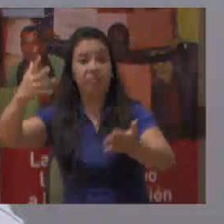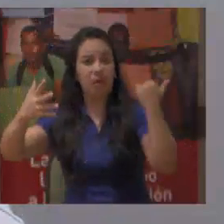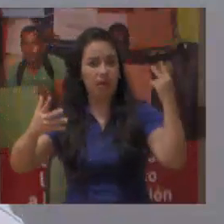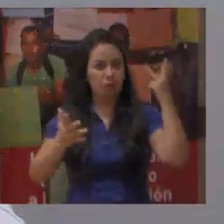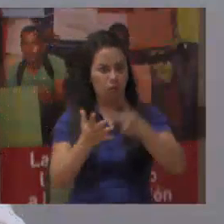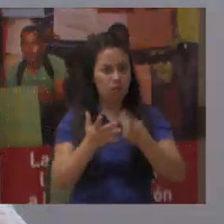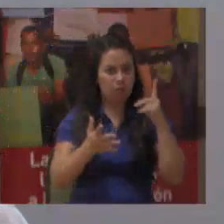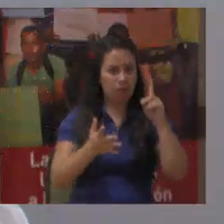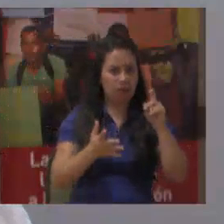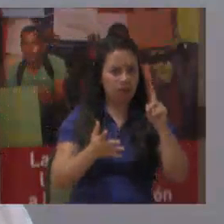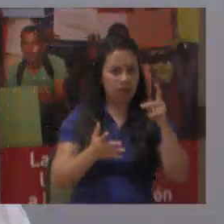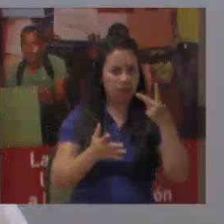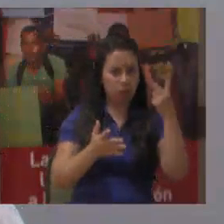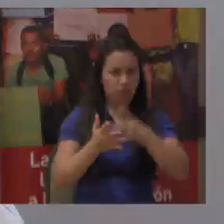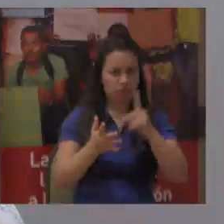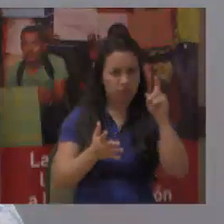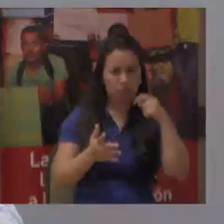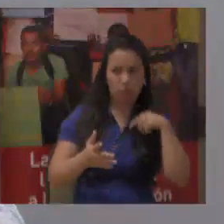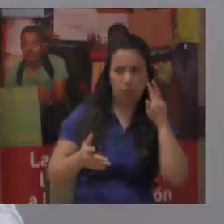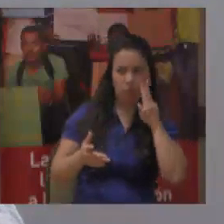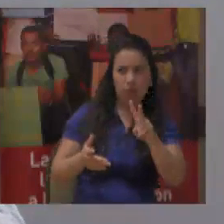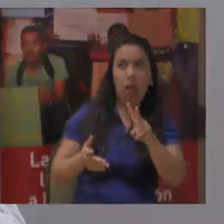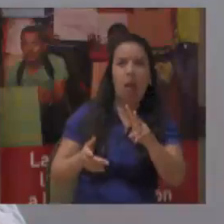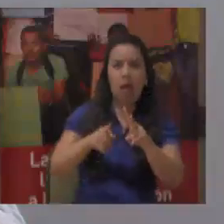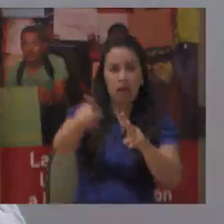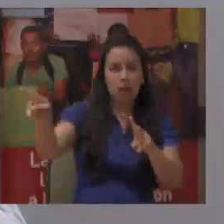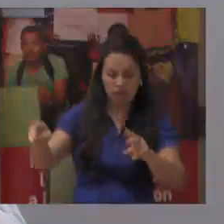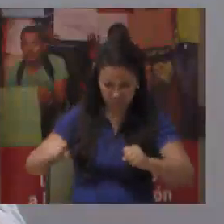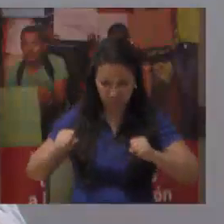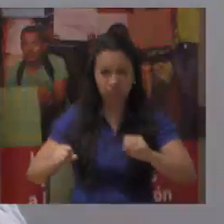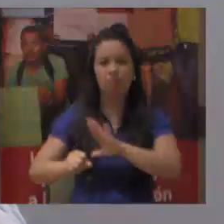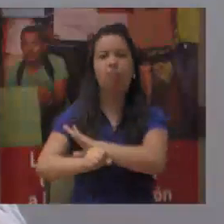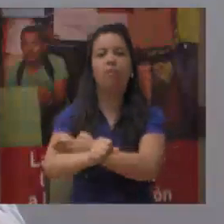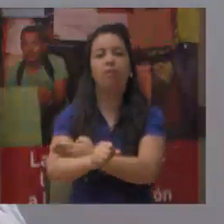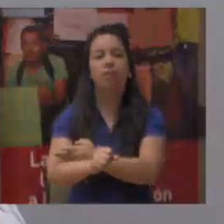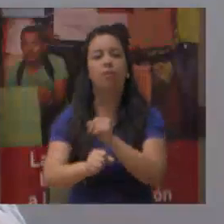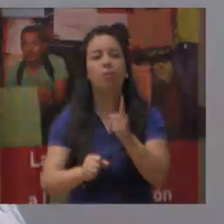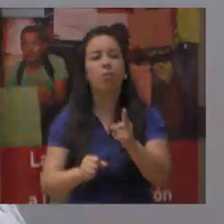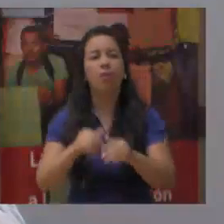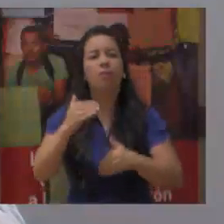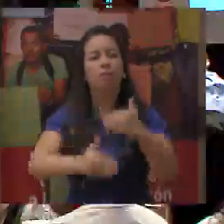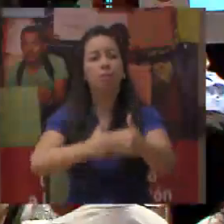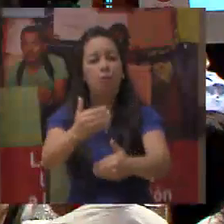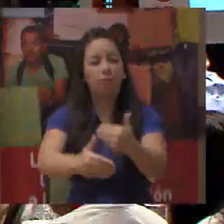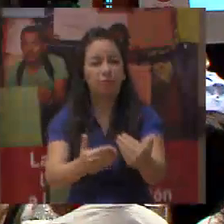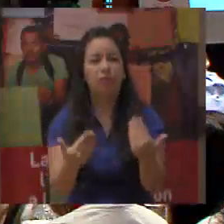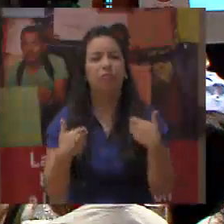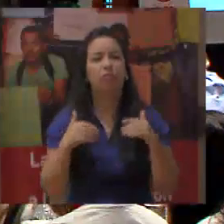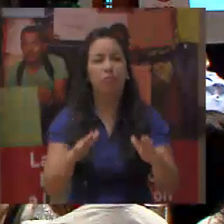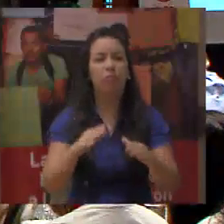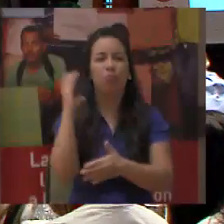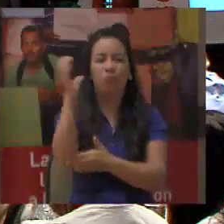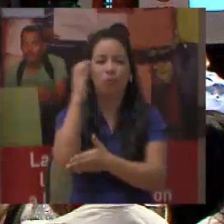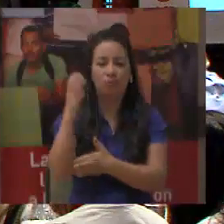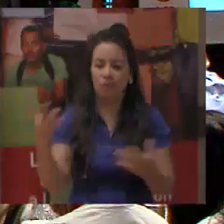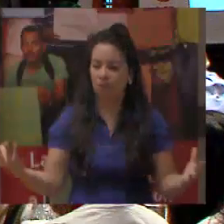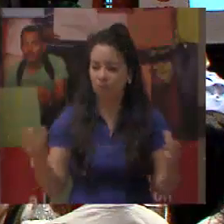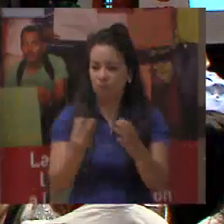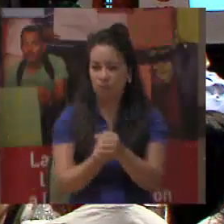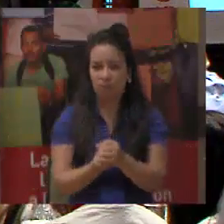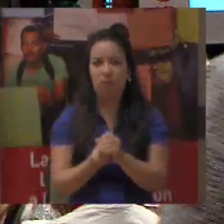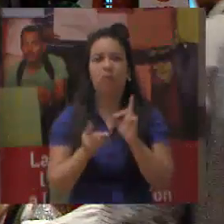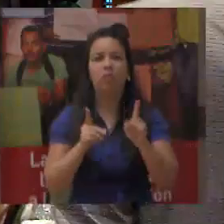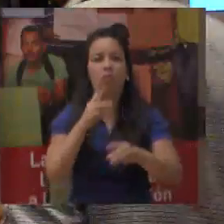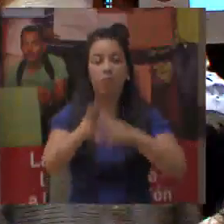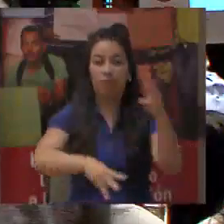2006. Y por eso es tan efectiva, y por eso hoy el proceso colombiano de reintegración es considerado el mejor